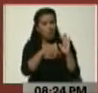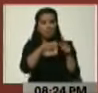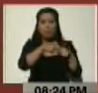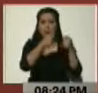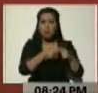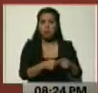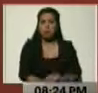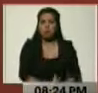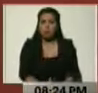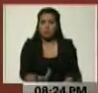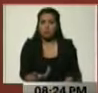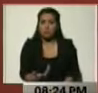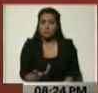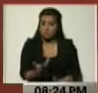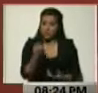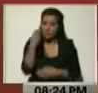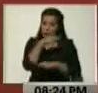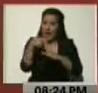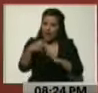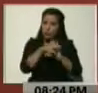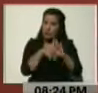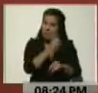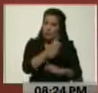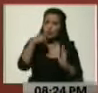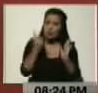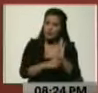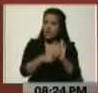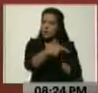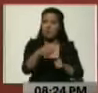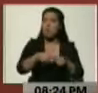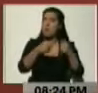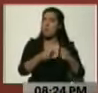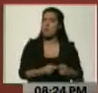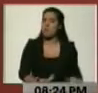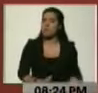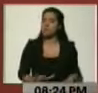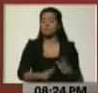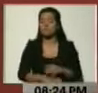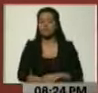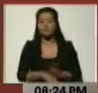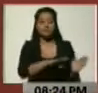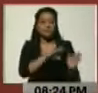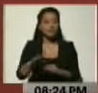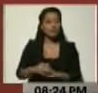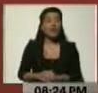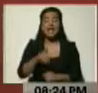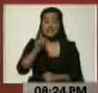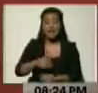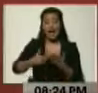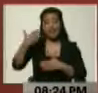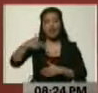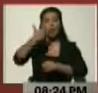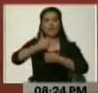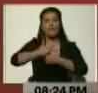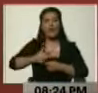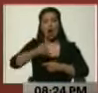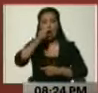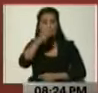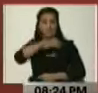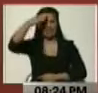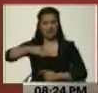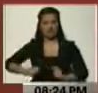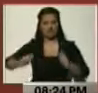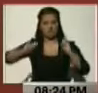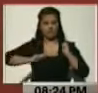de marzo de 1982, hace 34 años, el general Efraín Ríos Montt asume el poder en Guatemala tras dar un golpe de Estado